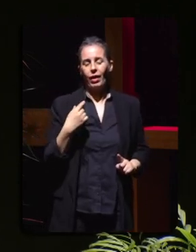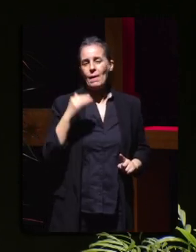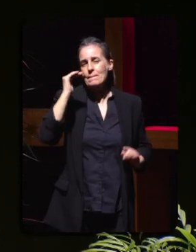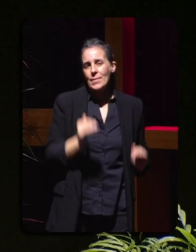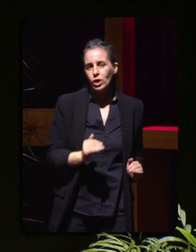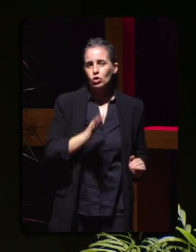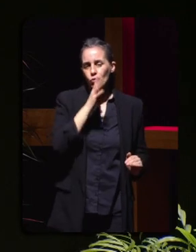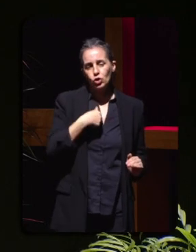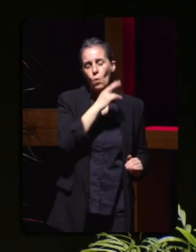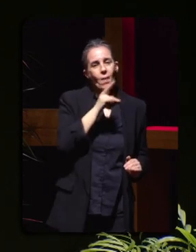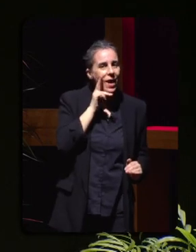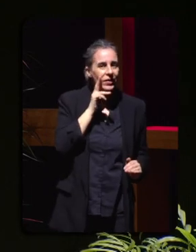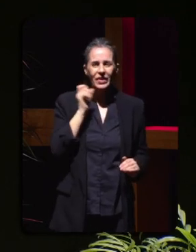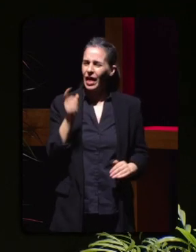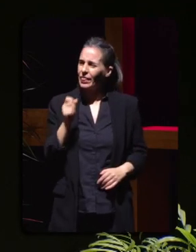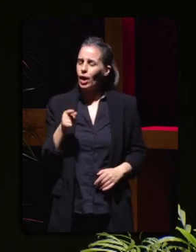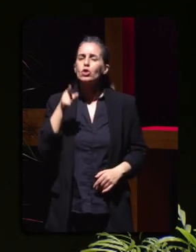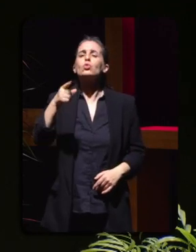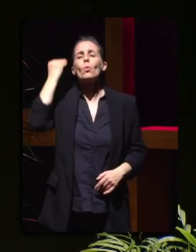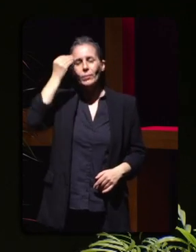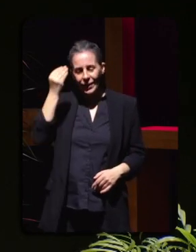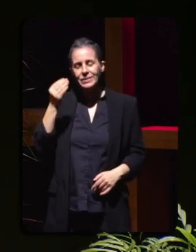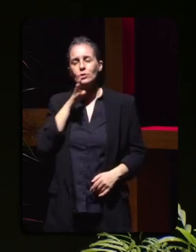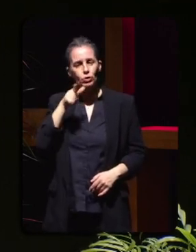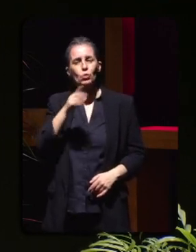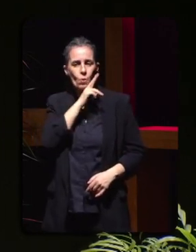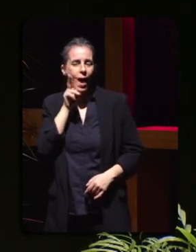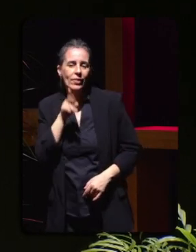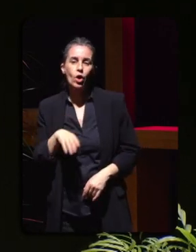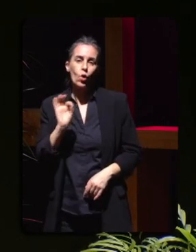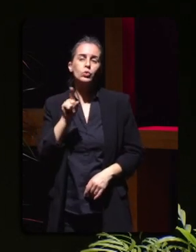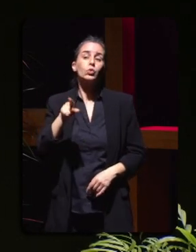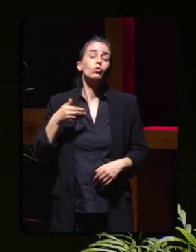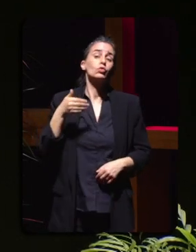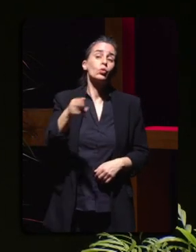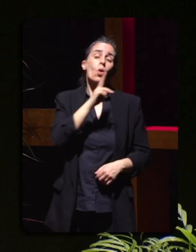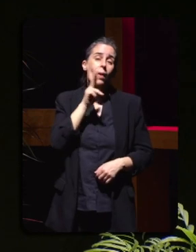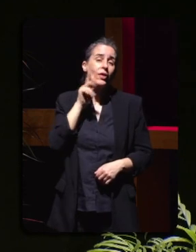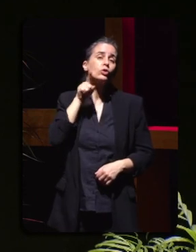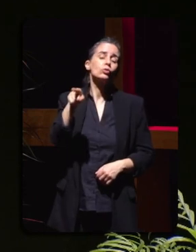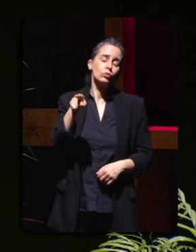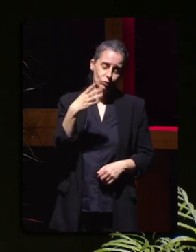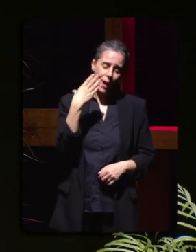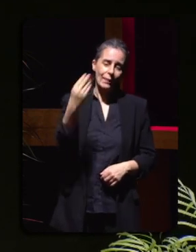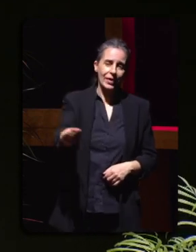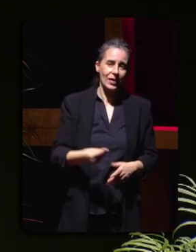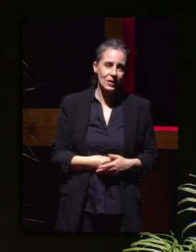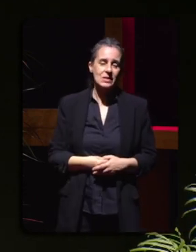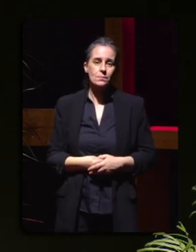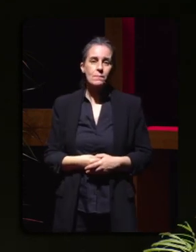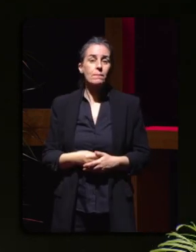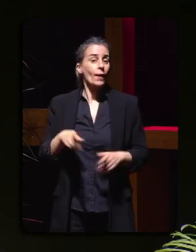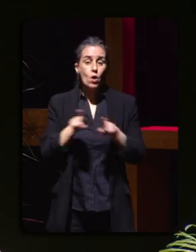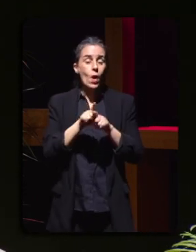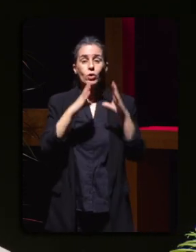así porque eres una madre no solo eso lo entenderás cuando seas madre es como otra universidad tú puedes formarte lo que quieras en lo que te dé la gana pero después